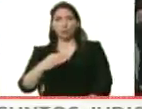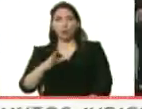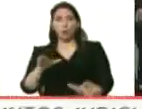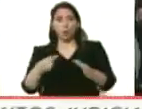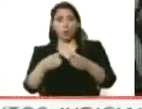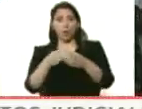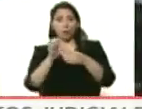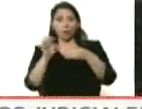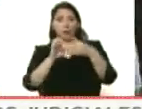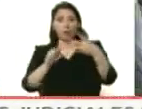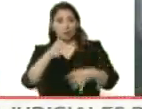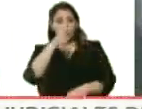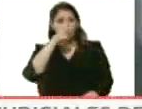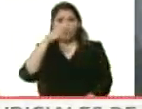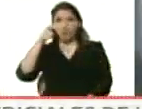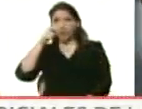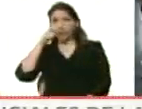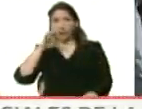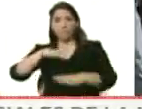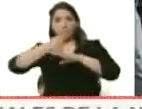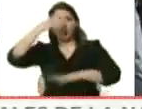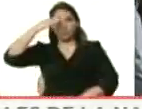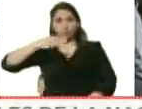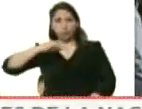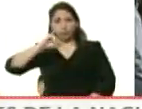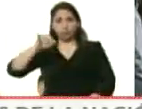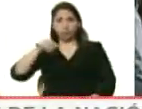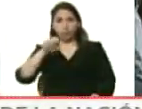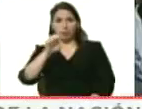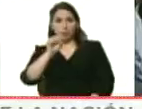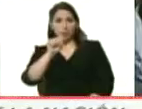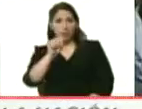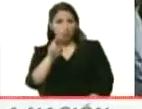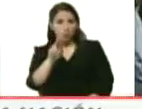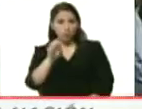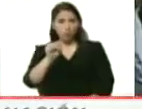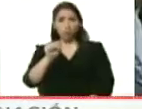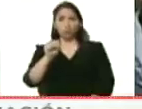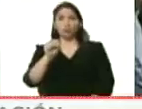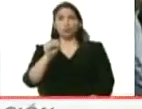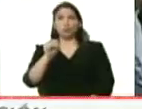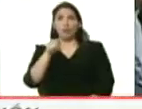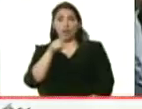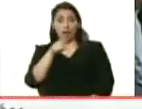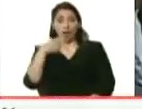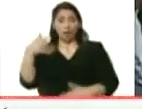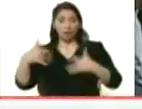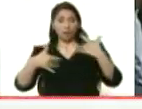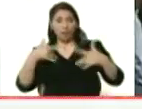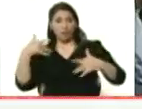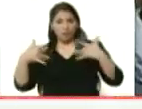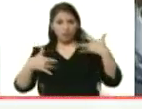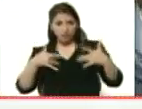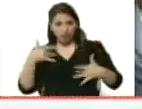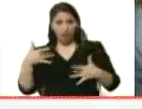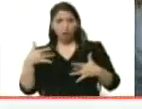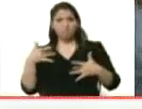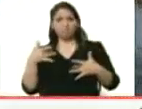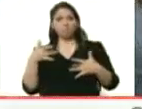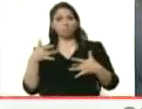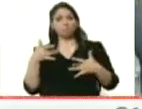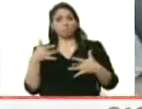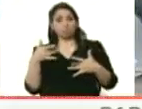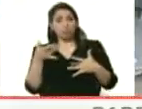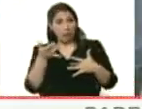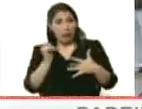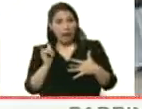Estratégico Operacional, Mayor General Jesús Mantilla. Una actividad que precisamente se